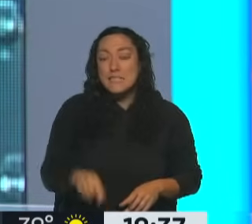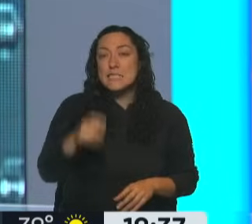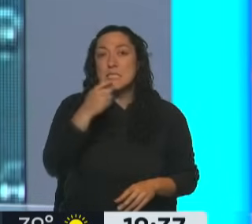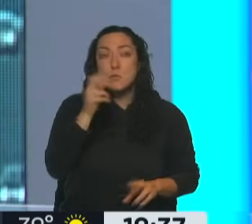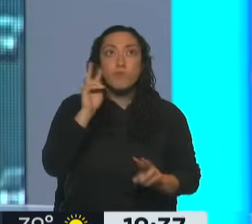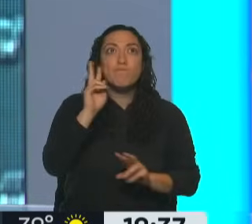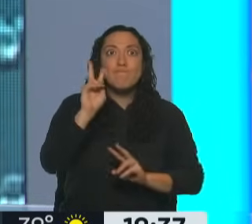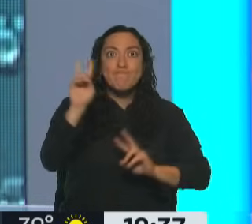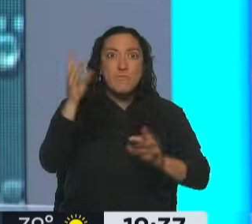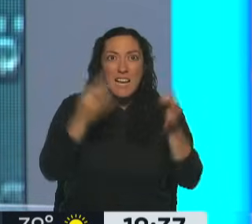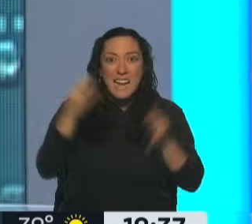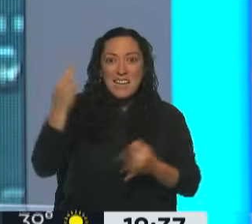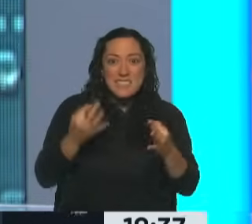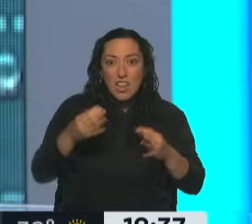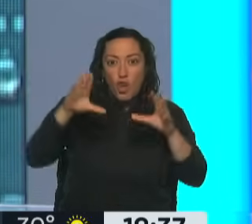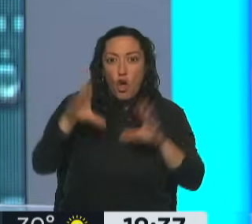país,